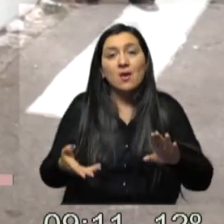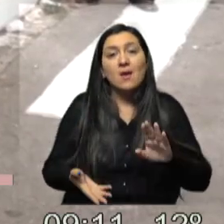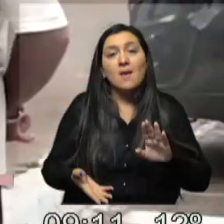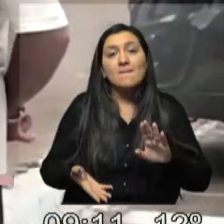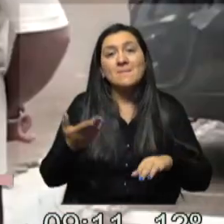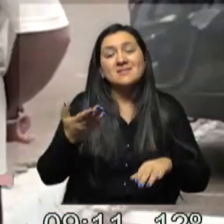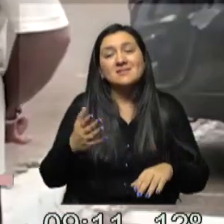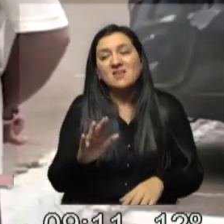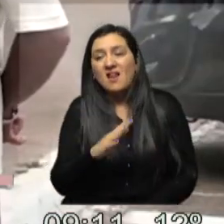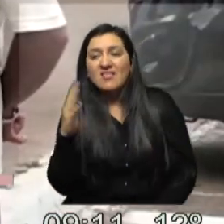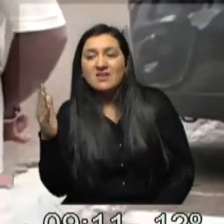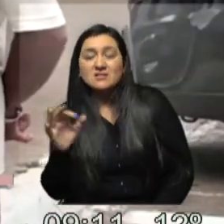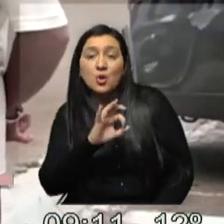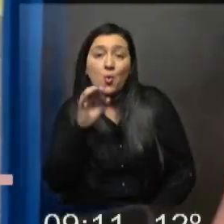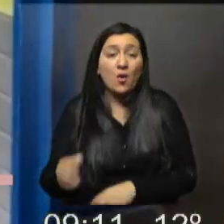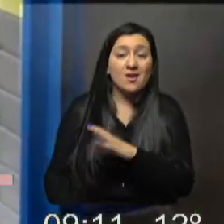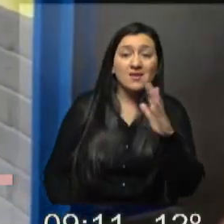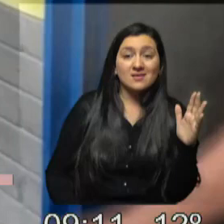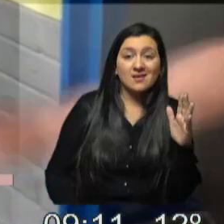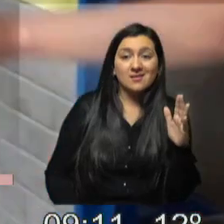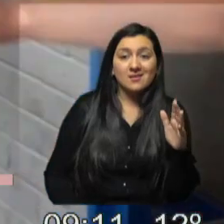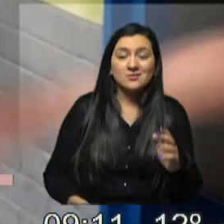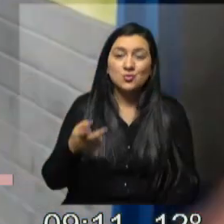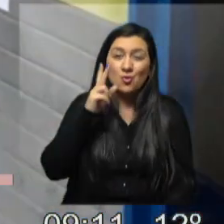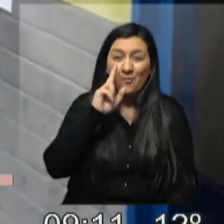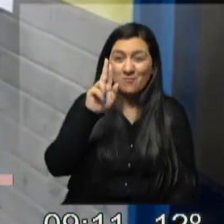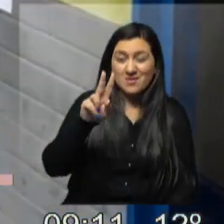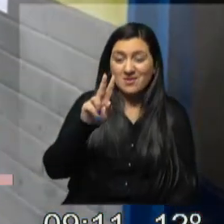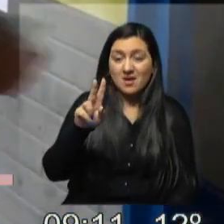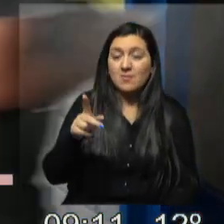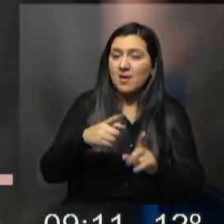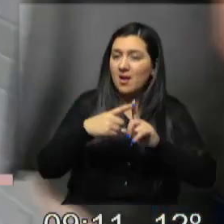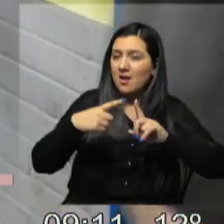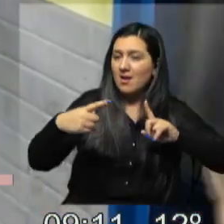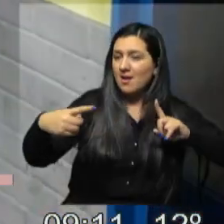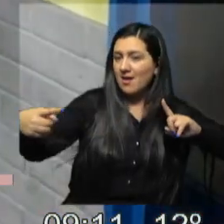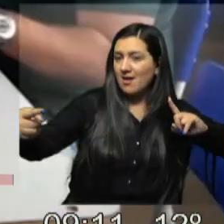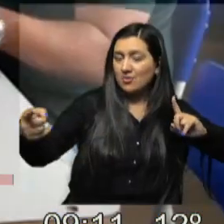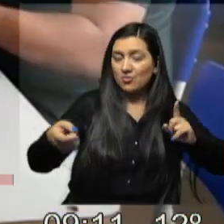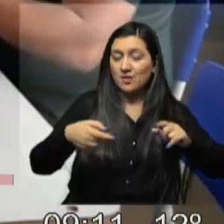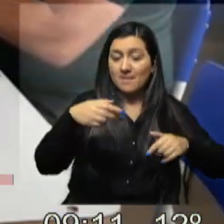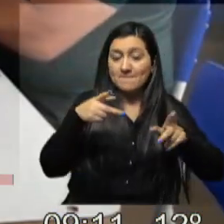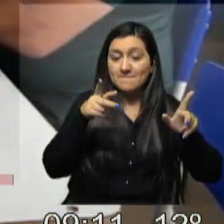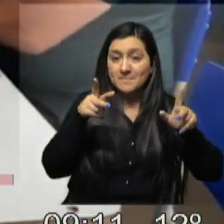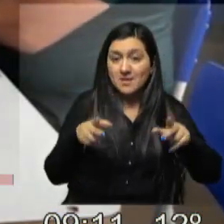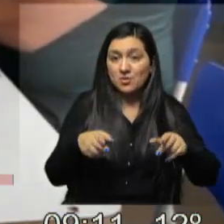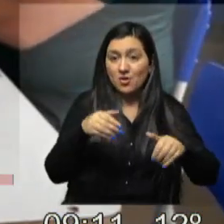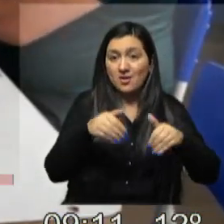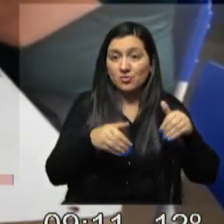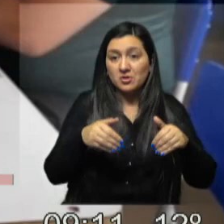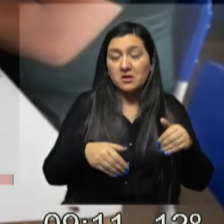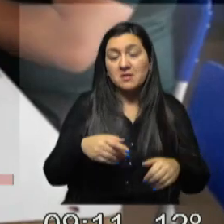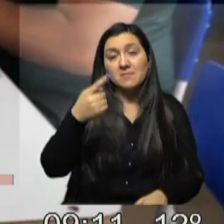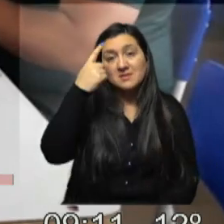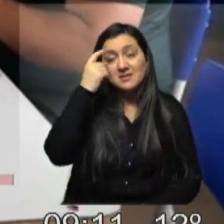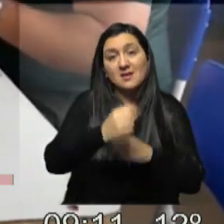a la derecha o giros a la izquierda, si uno hace una mirada más larga del periodo electoral y se para por allá por el 2017